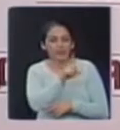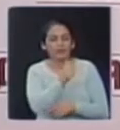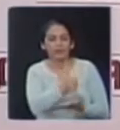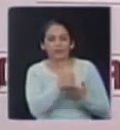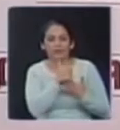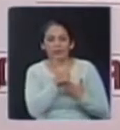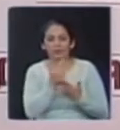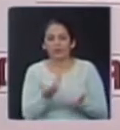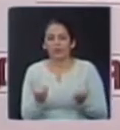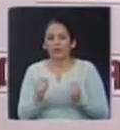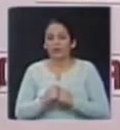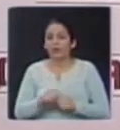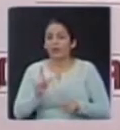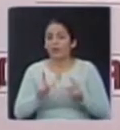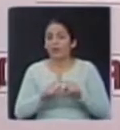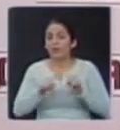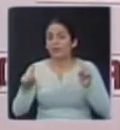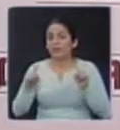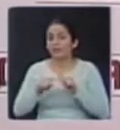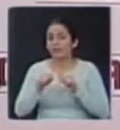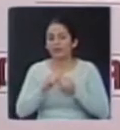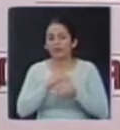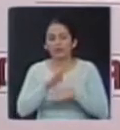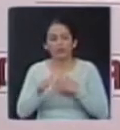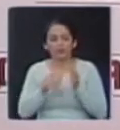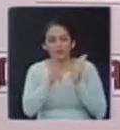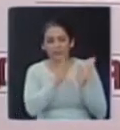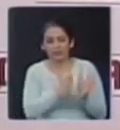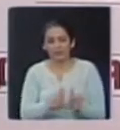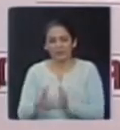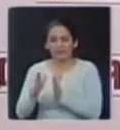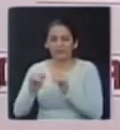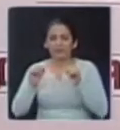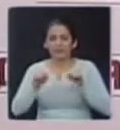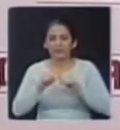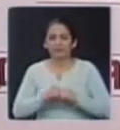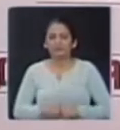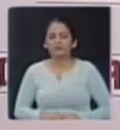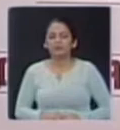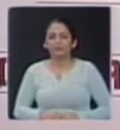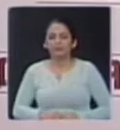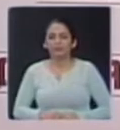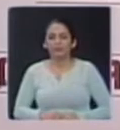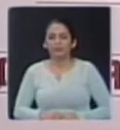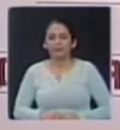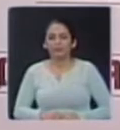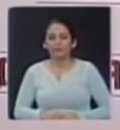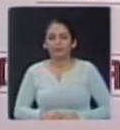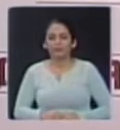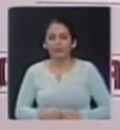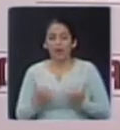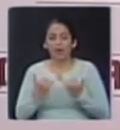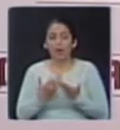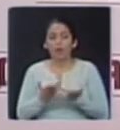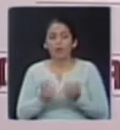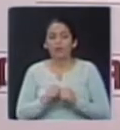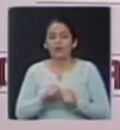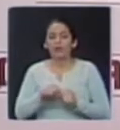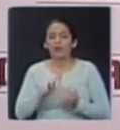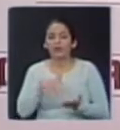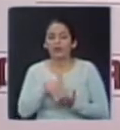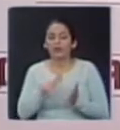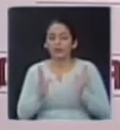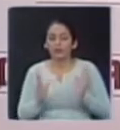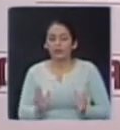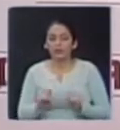es un aporte grandísimo de lo que es el San Isidro. Cabe recalcar que de parte de los estudiantes se han realizado donaciones para la adquisición del